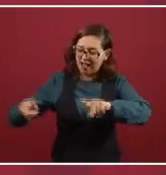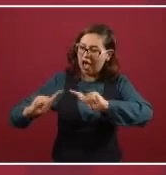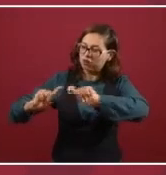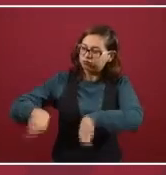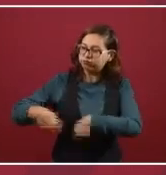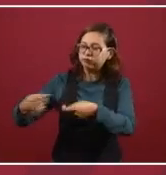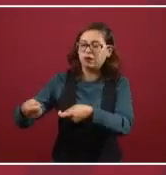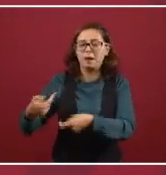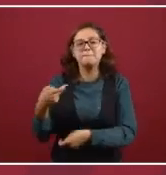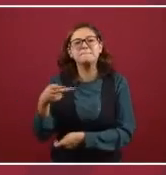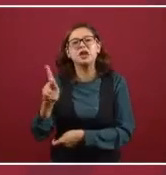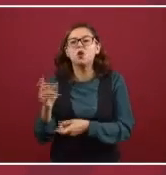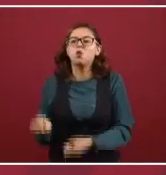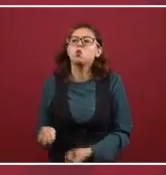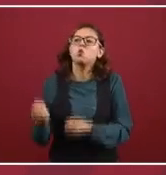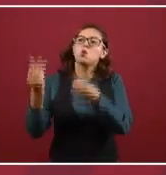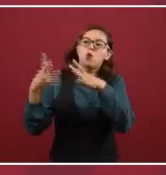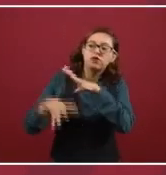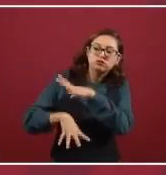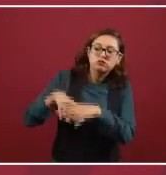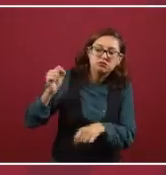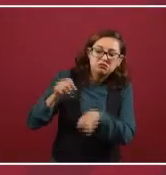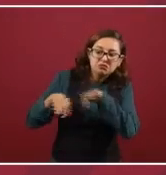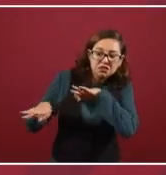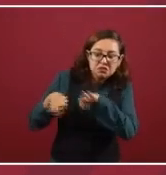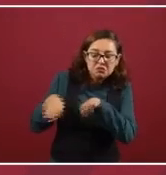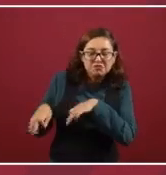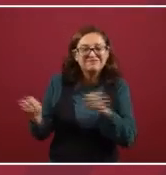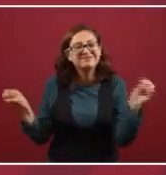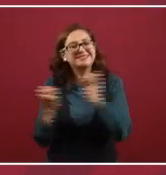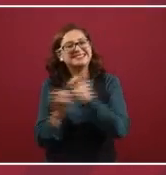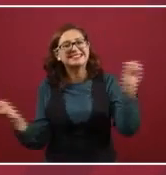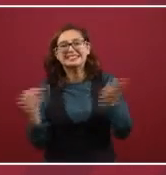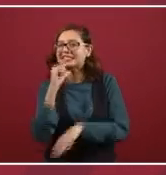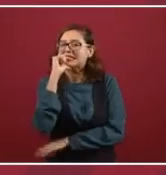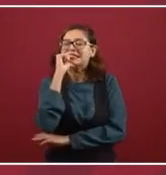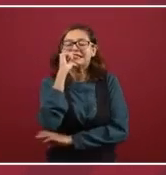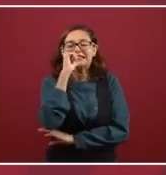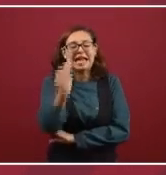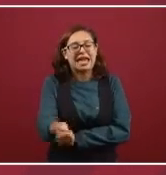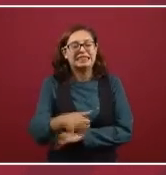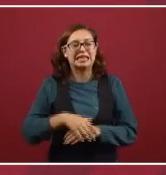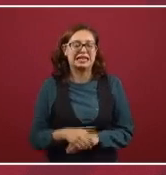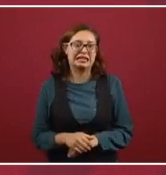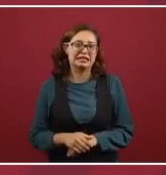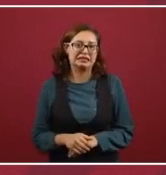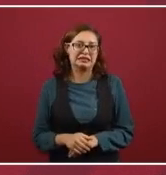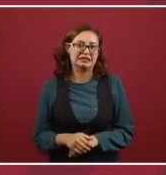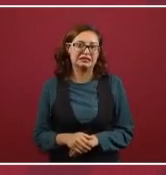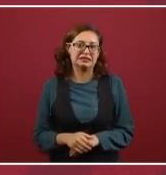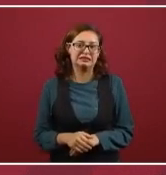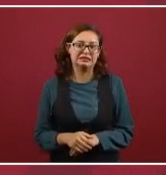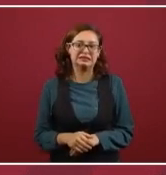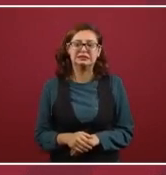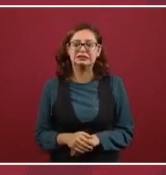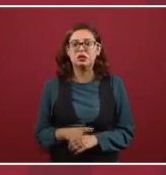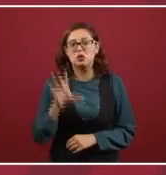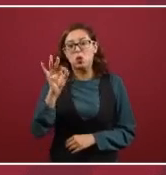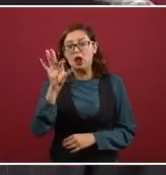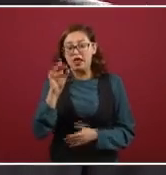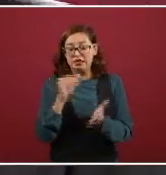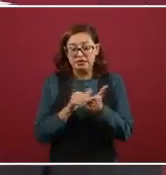están explotando? Nada, muy poco. 40 millones de hectáreas para la explotación